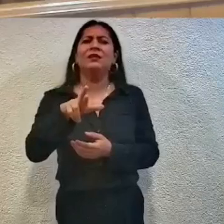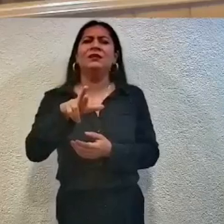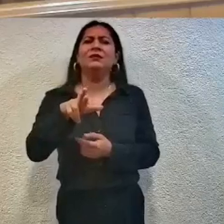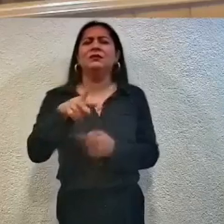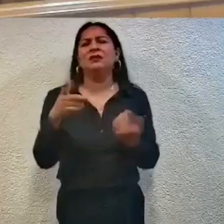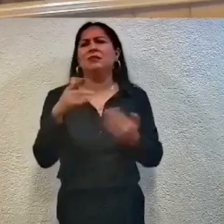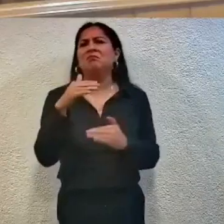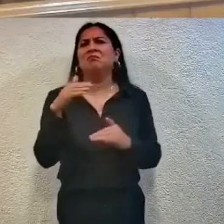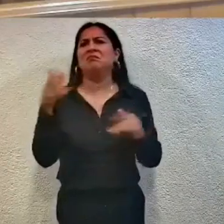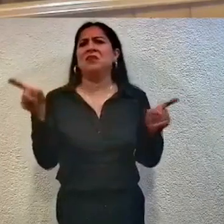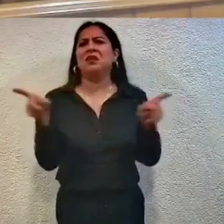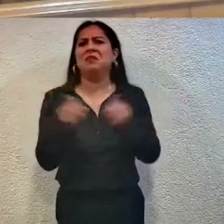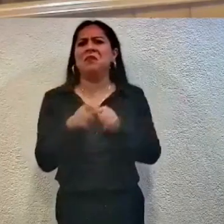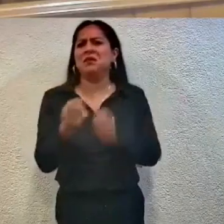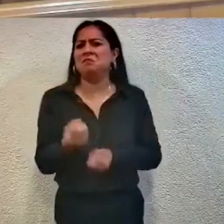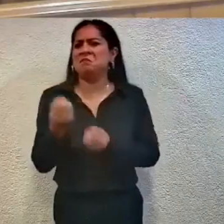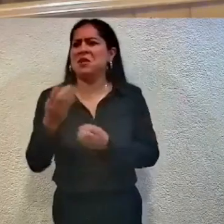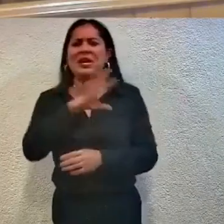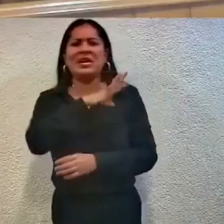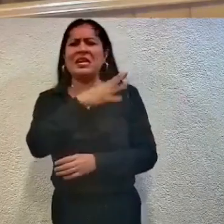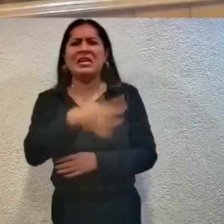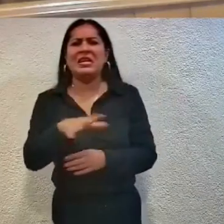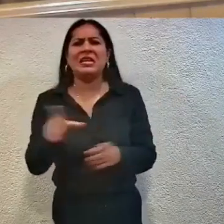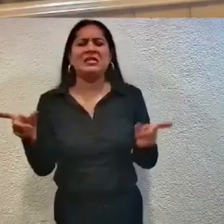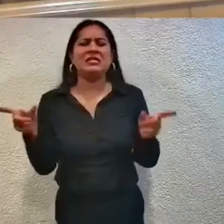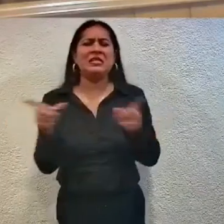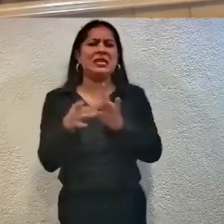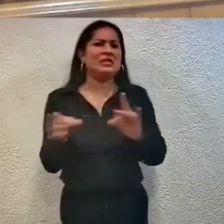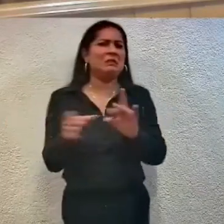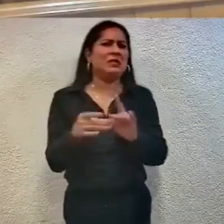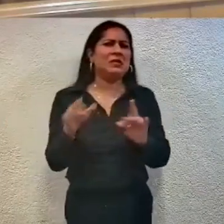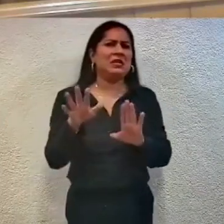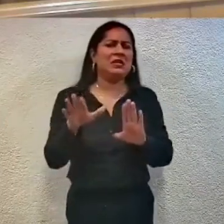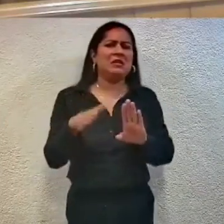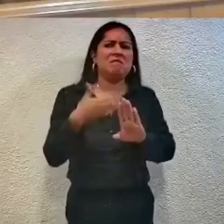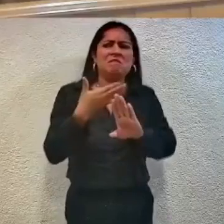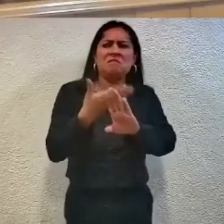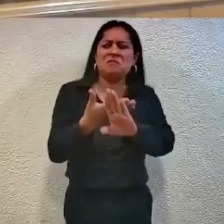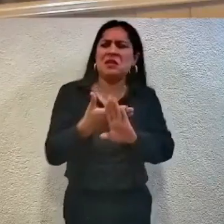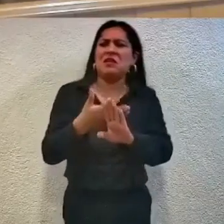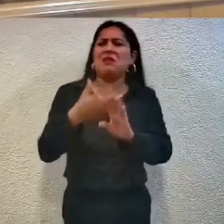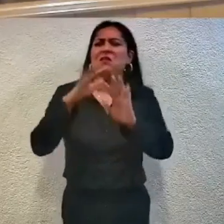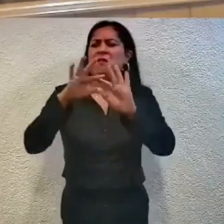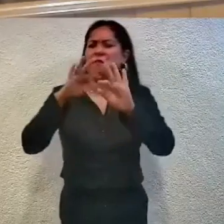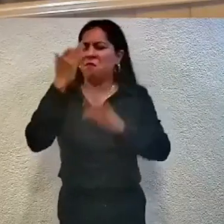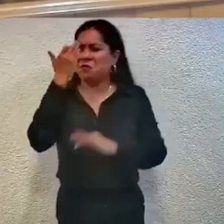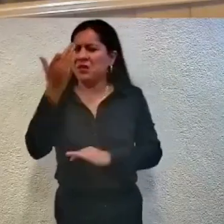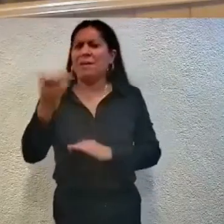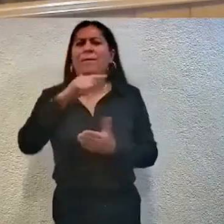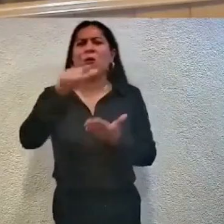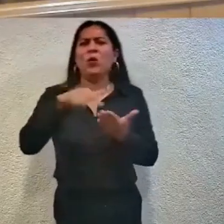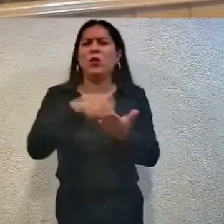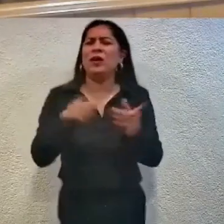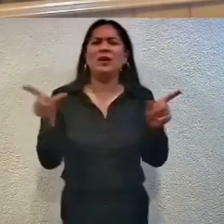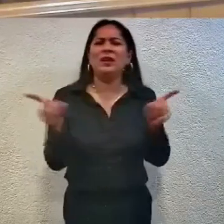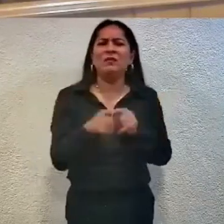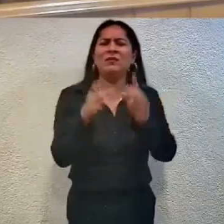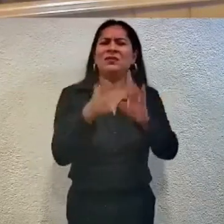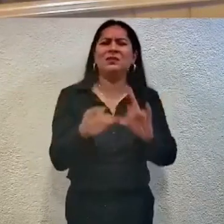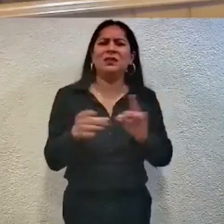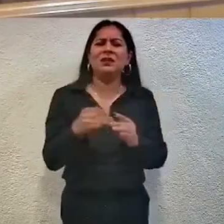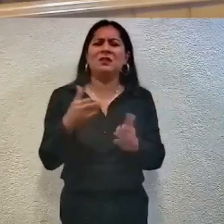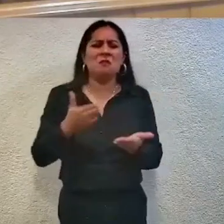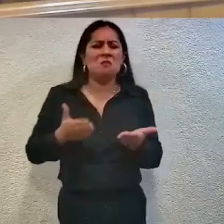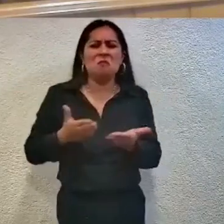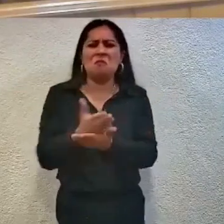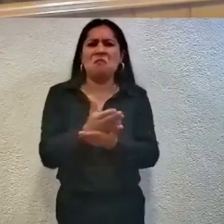limitan a realizar manifestaciones genéricas sin precisar circunstancias de modo, tiempo y lugar, indicando solamente que no tuvieron